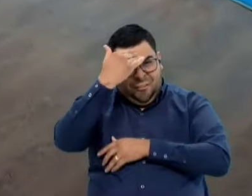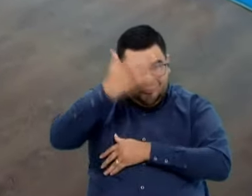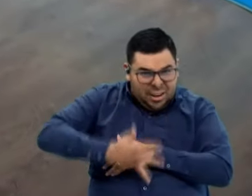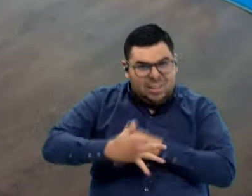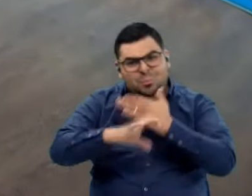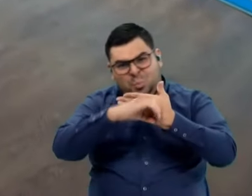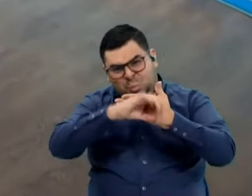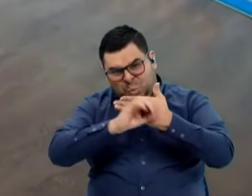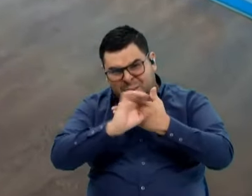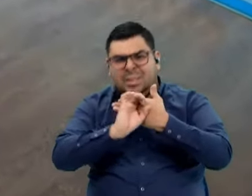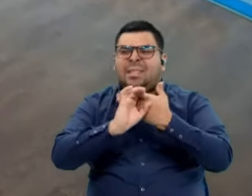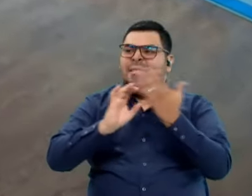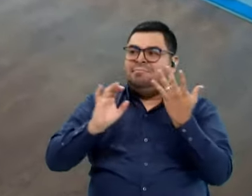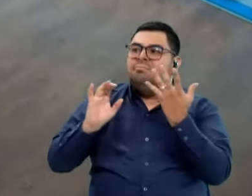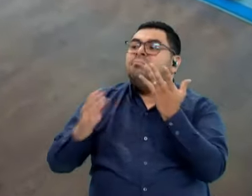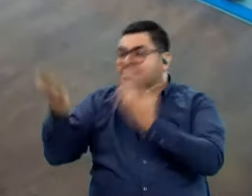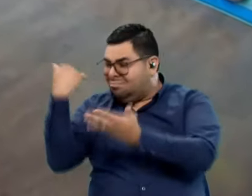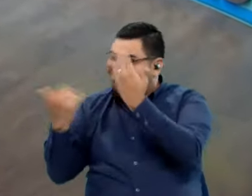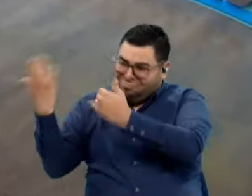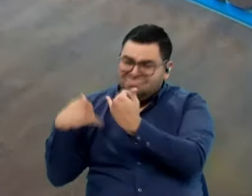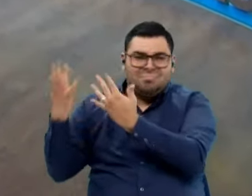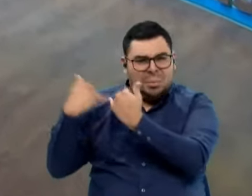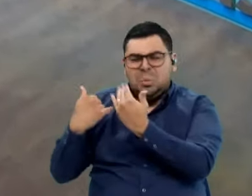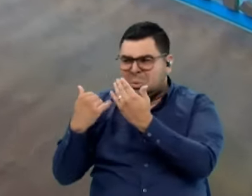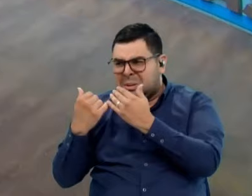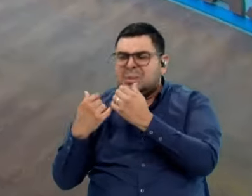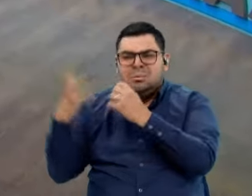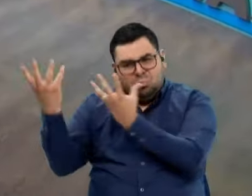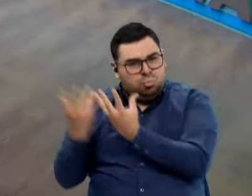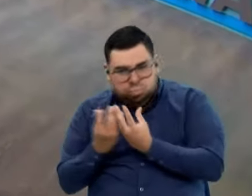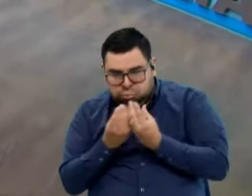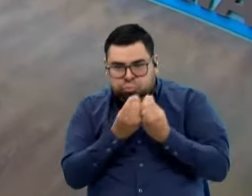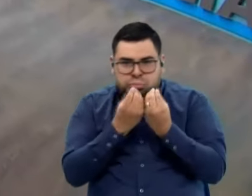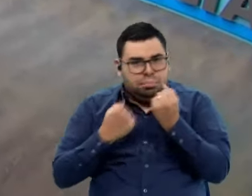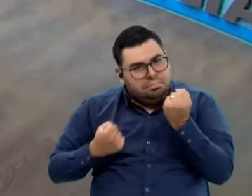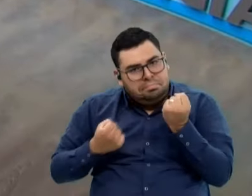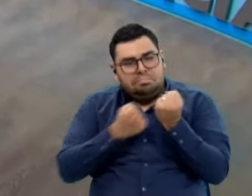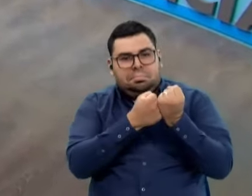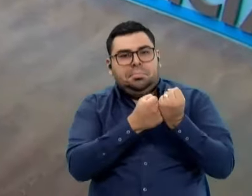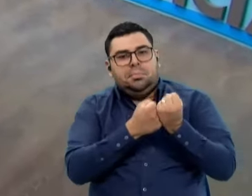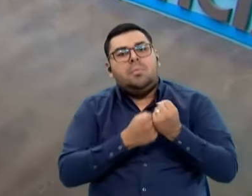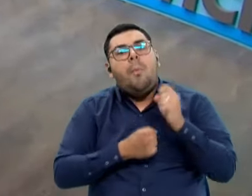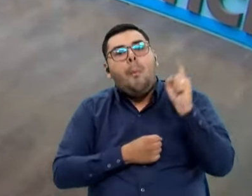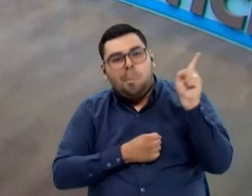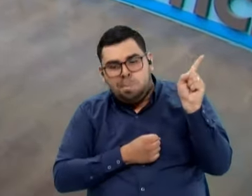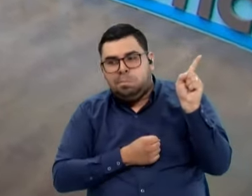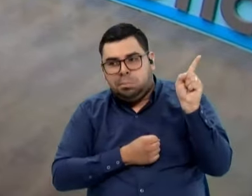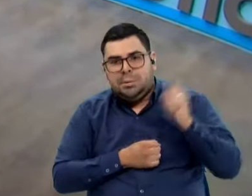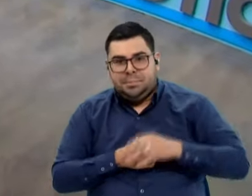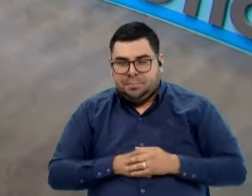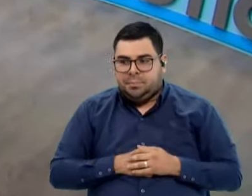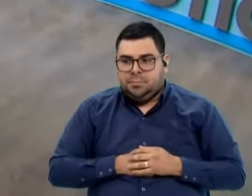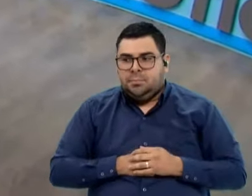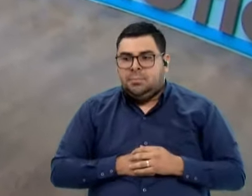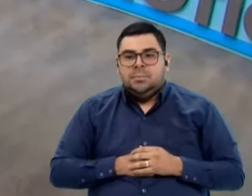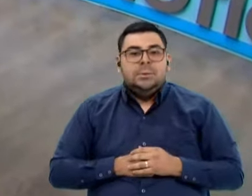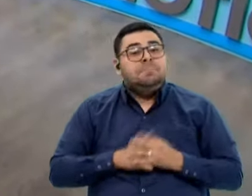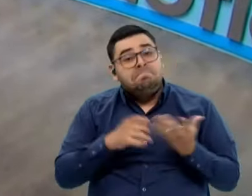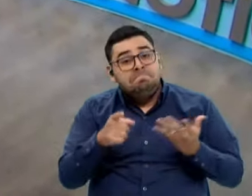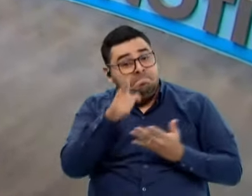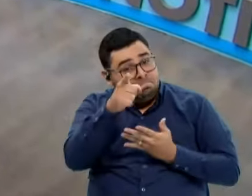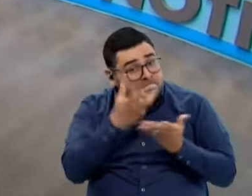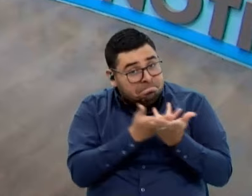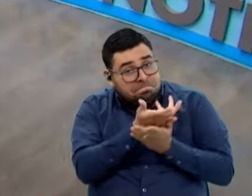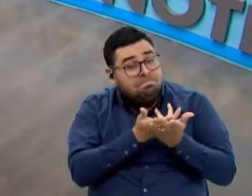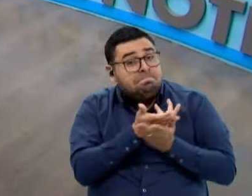y intentar ayudar a las personas pues, que están allá y los organismos que están al frente de estos incendios forestales. ¿Qué